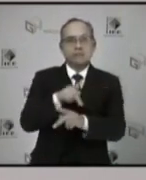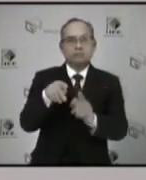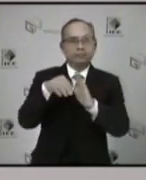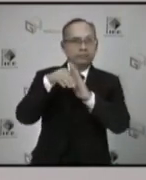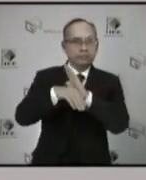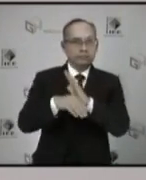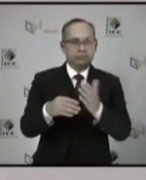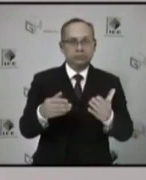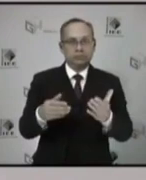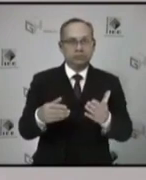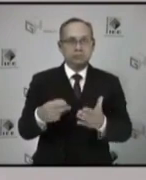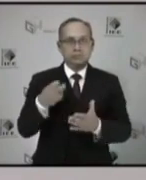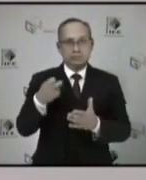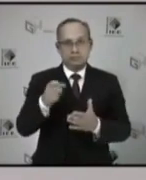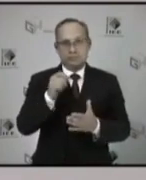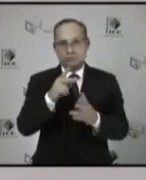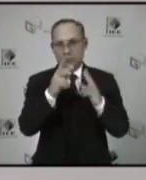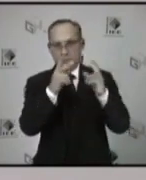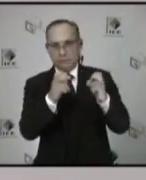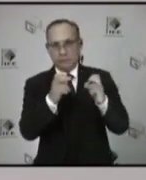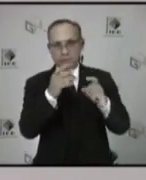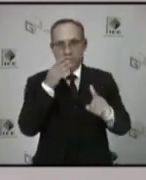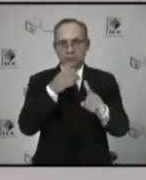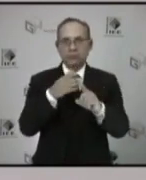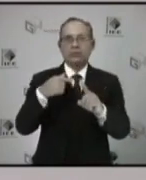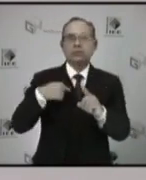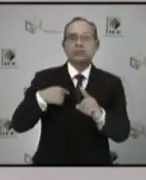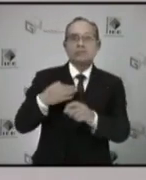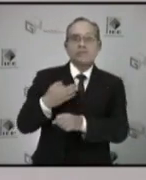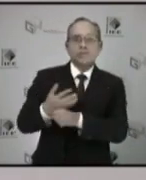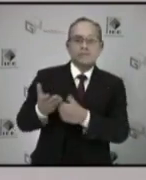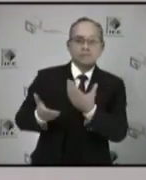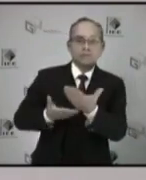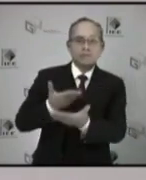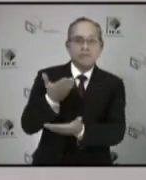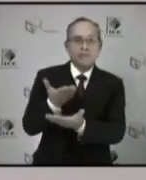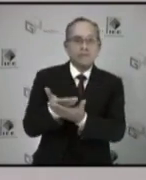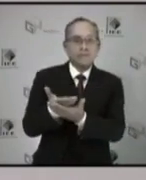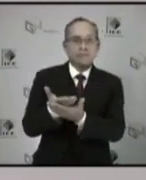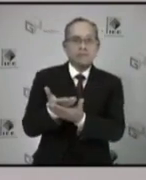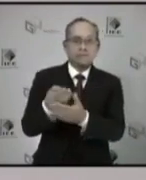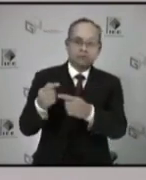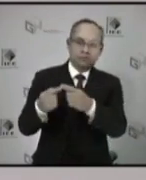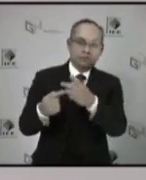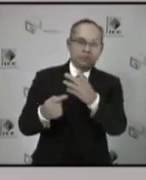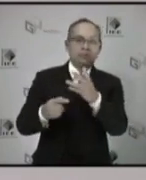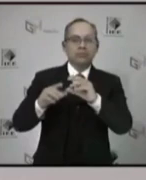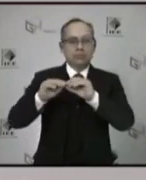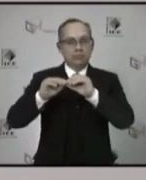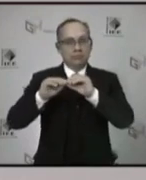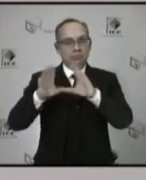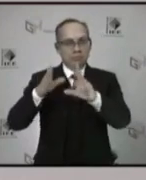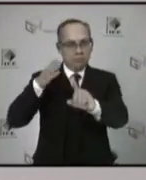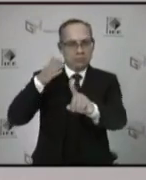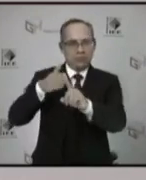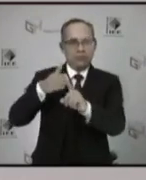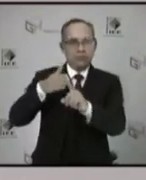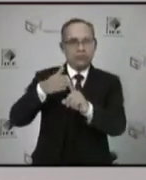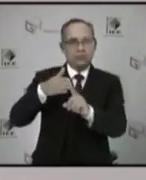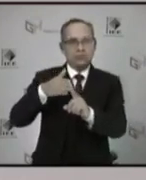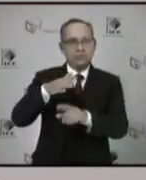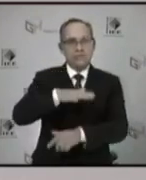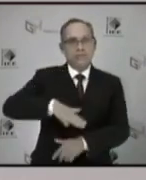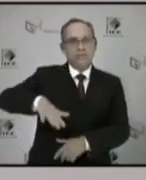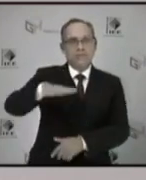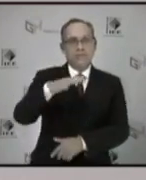tema hago propuestas muy claras y muy precisas. El sistema de corrupción en Hidalgo no